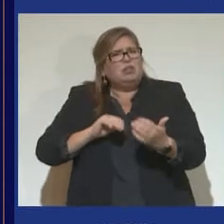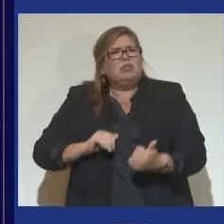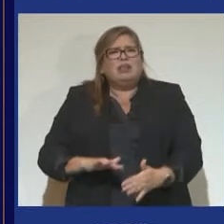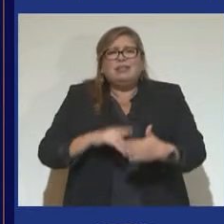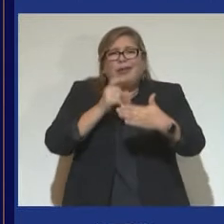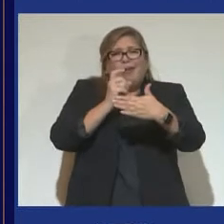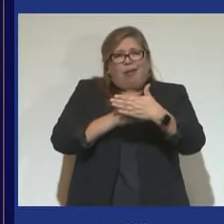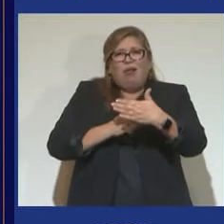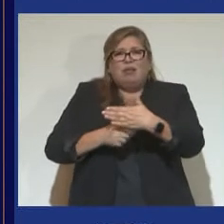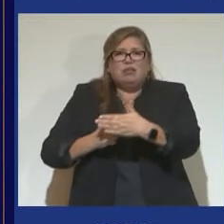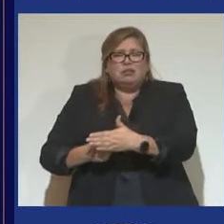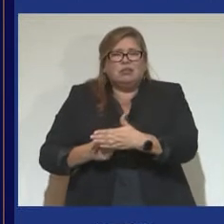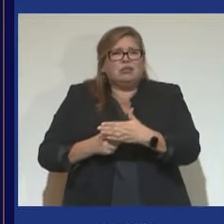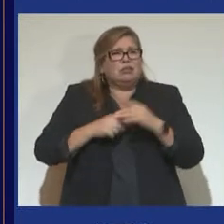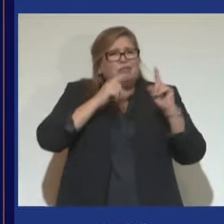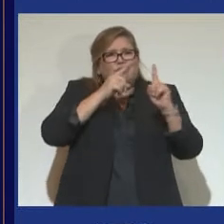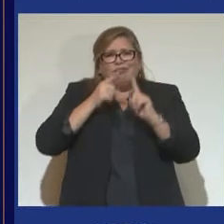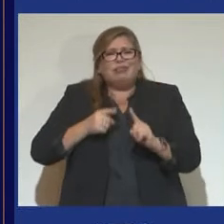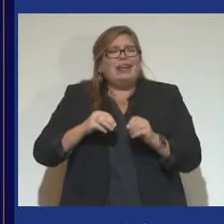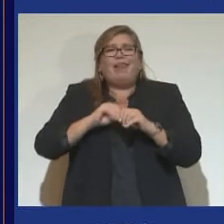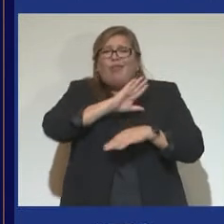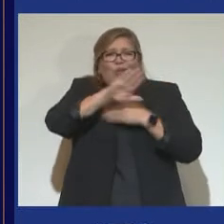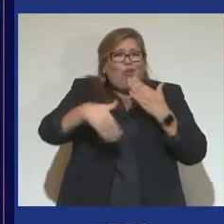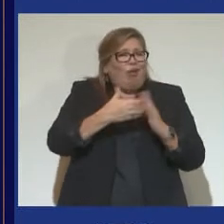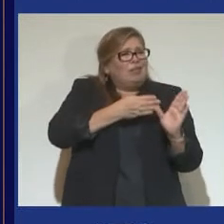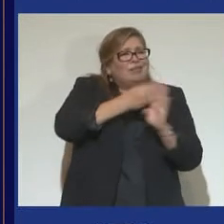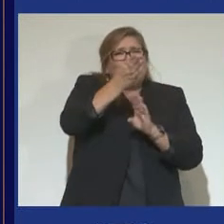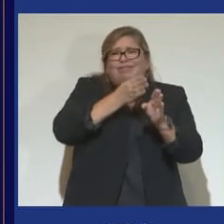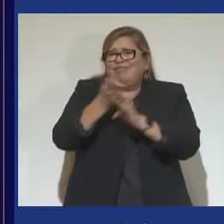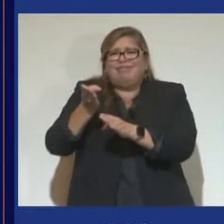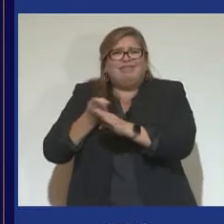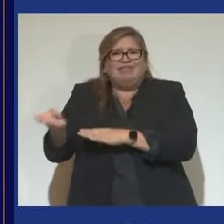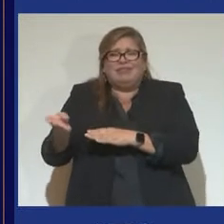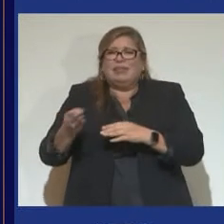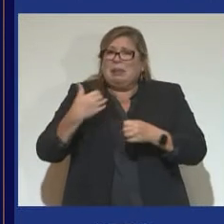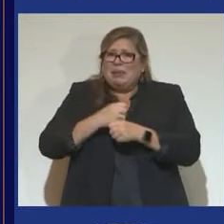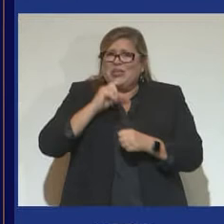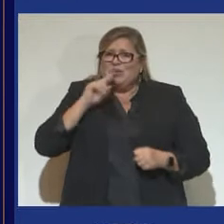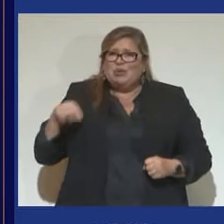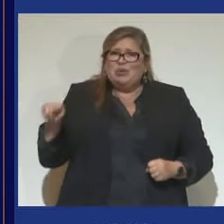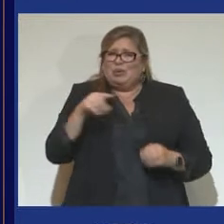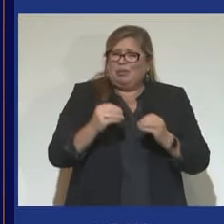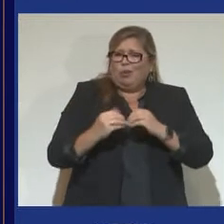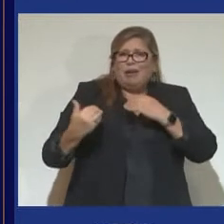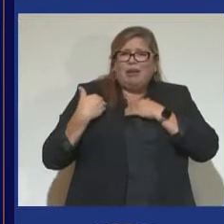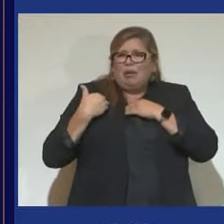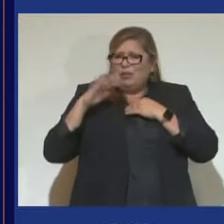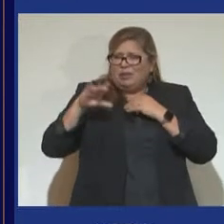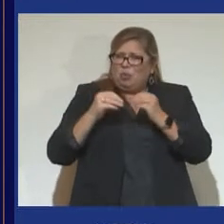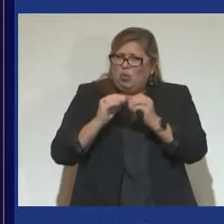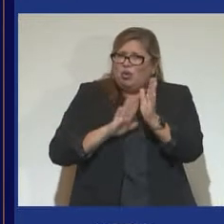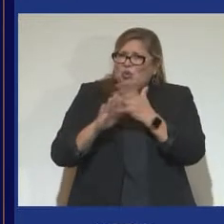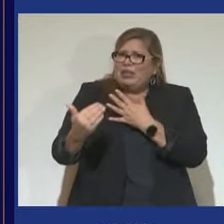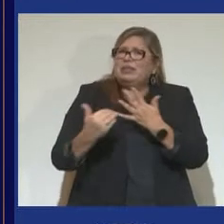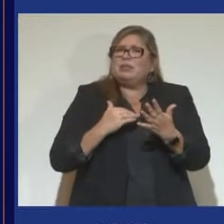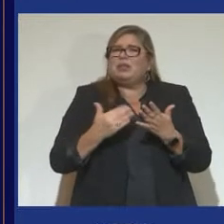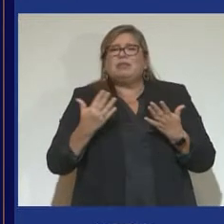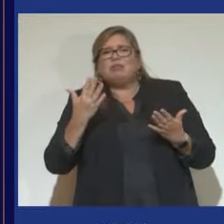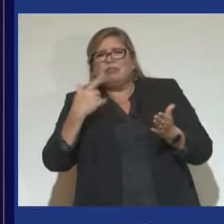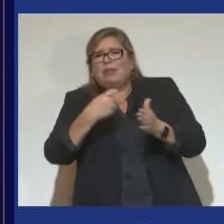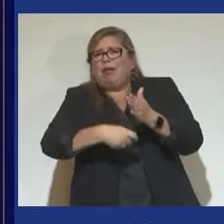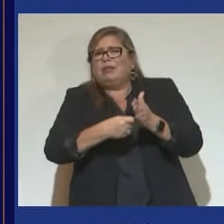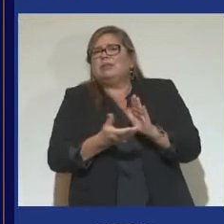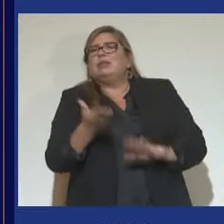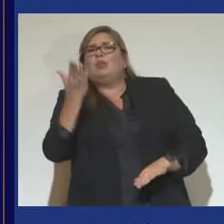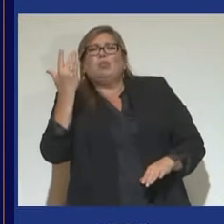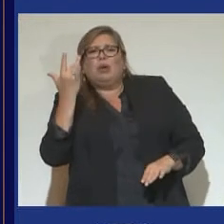y tratar de atacar los costos en todos los sectores y osea eso significa más transparencia es difícil